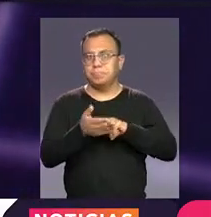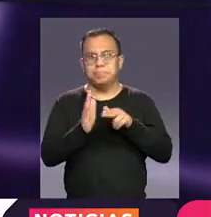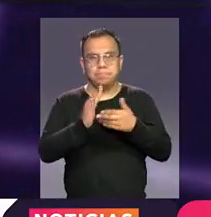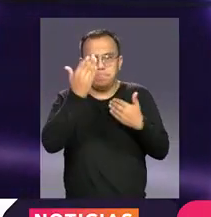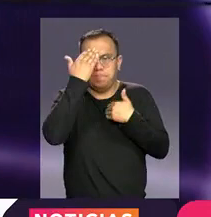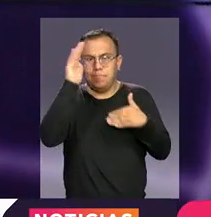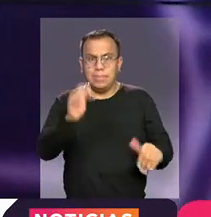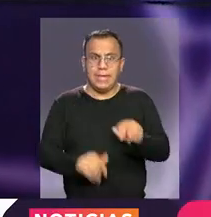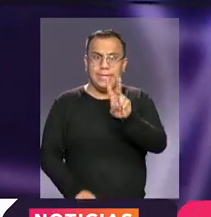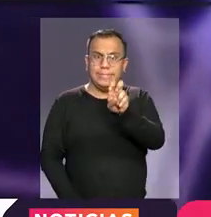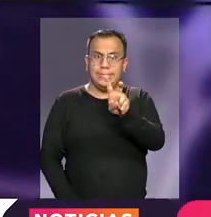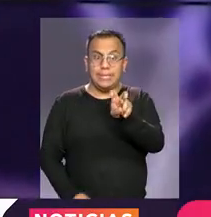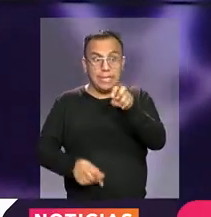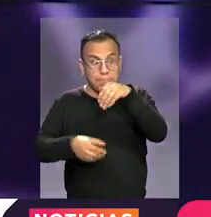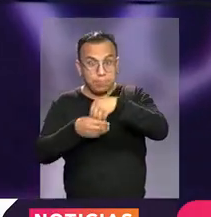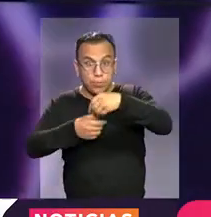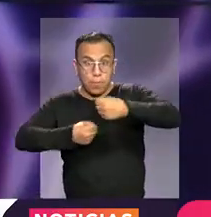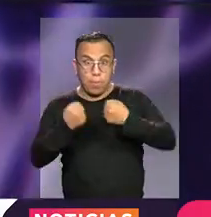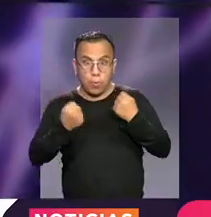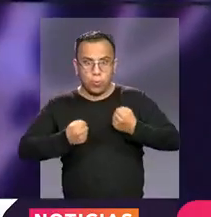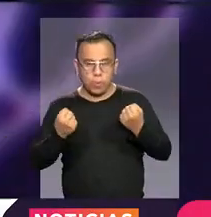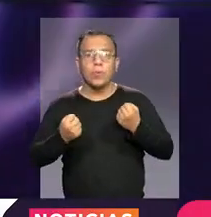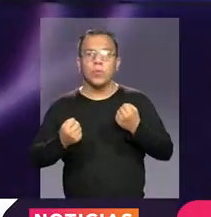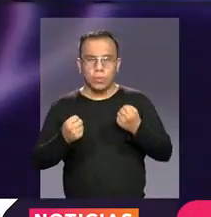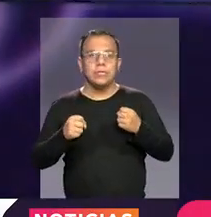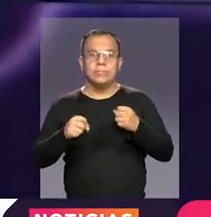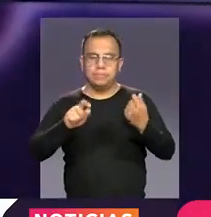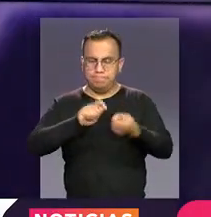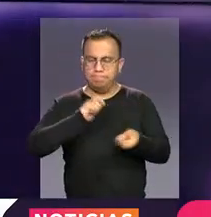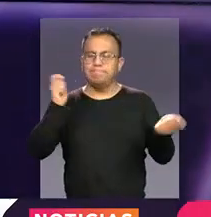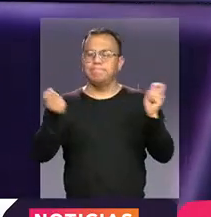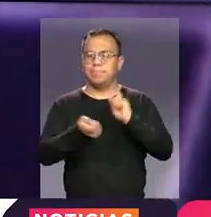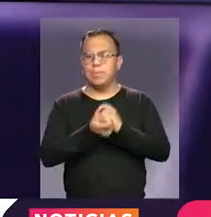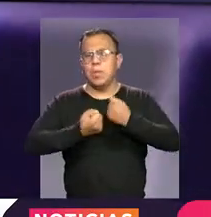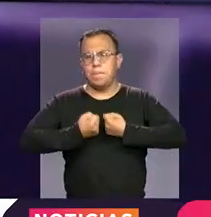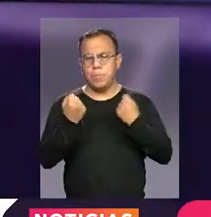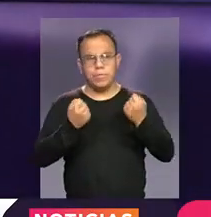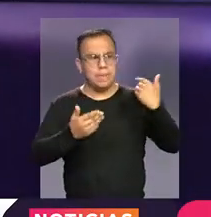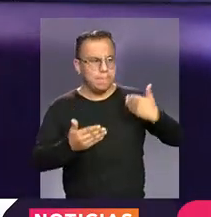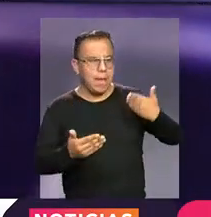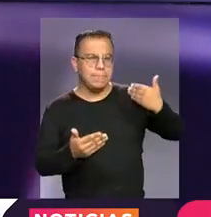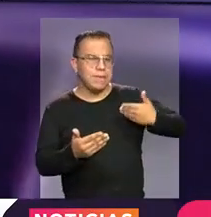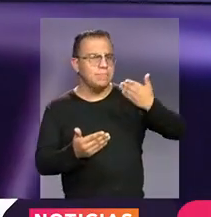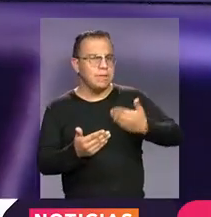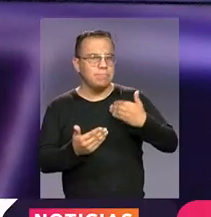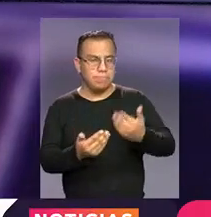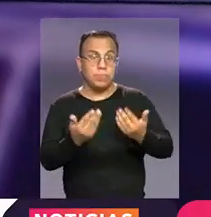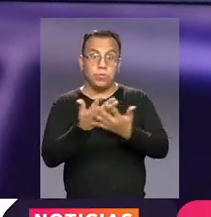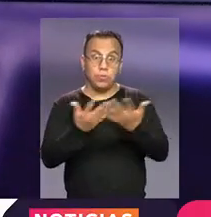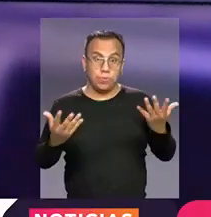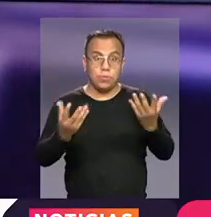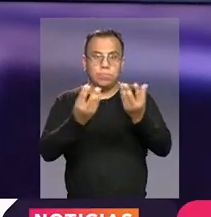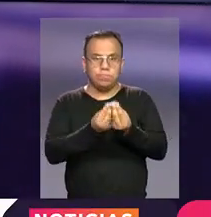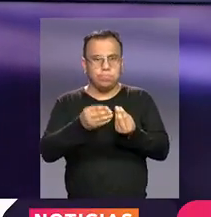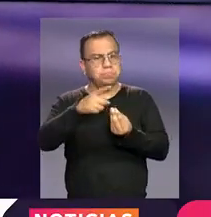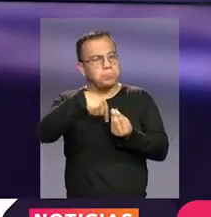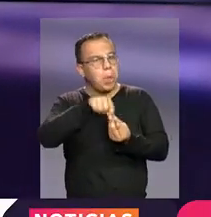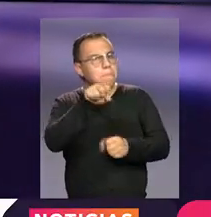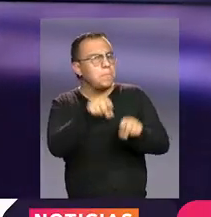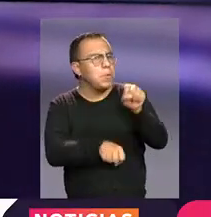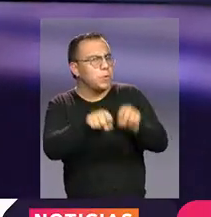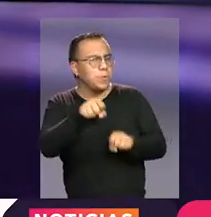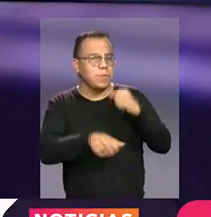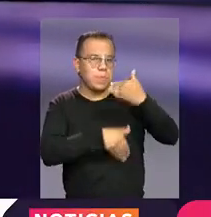sacara siete curules en bogotá y creo que hay hay un cambio un cambio sustancial aunque bogotá ya venía haciendo digamos de los partidos que uno considera alternativos